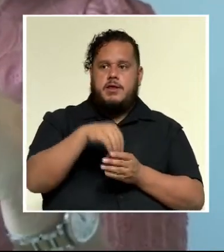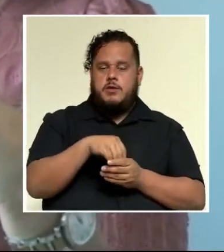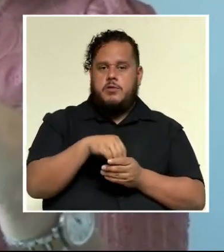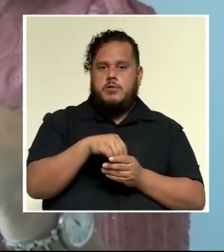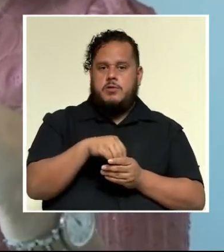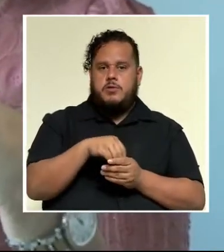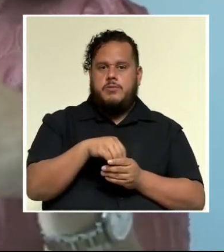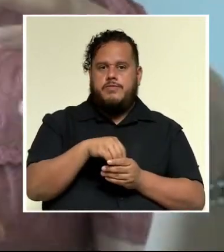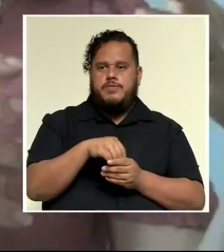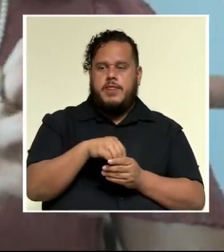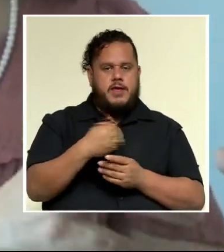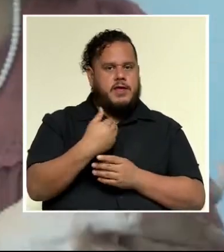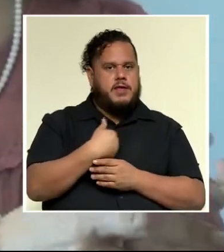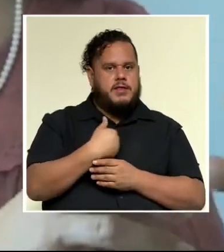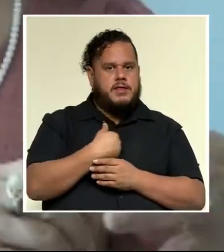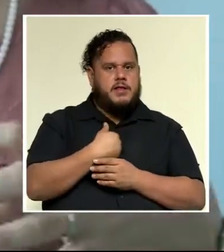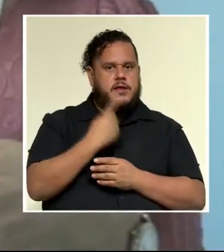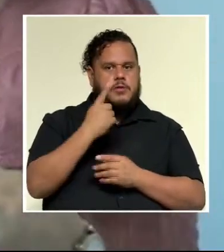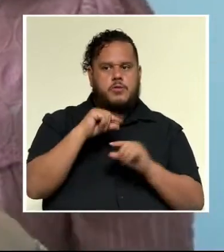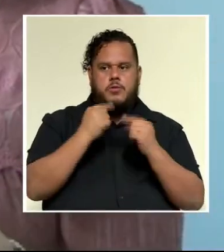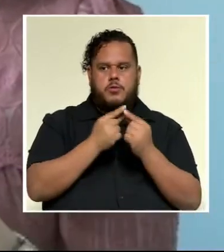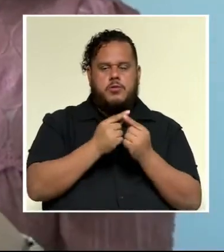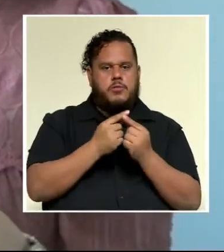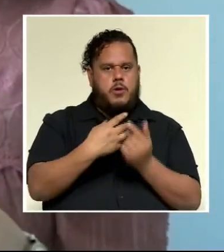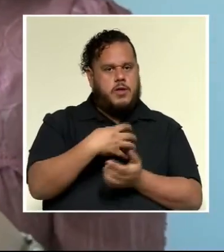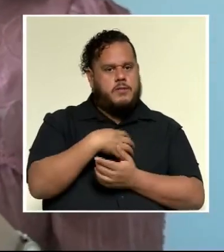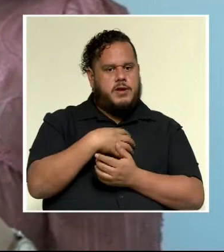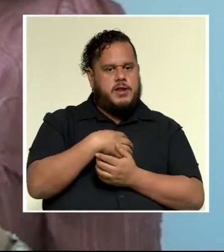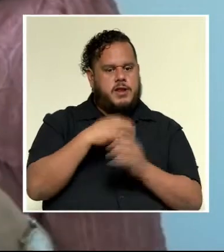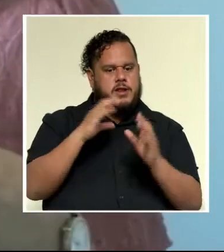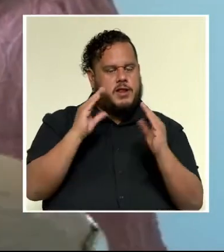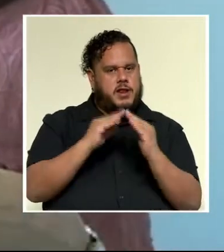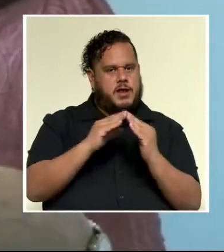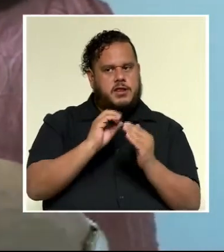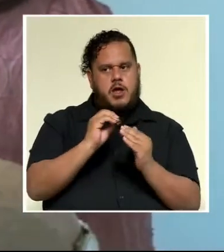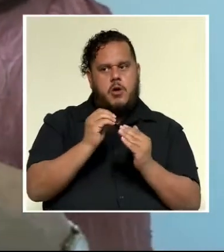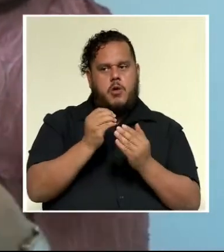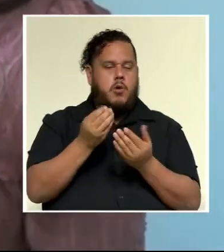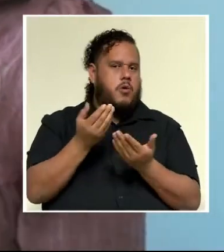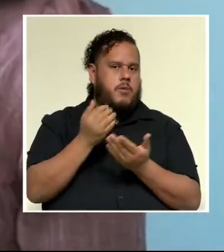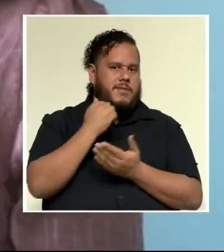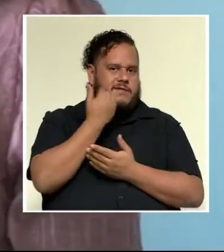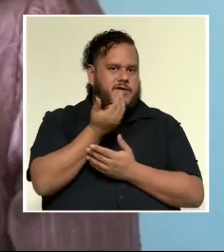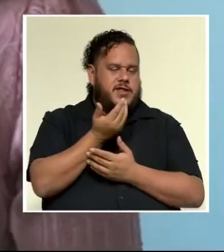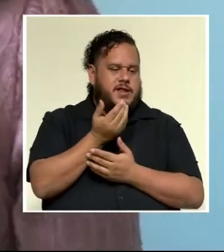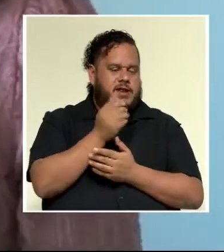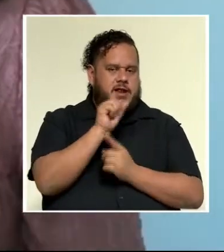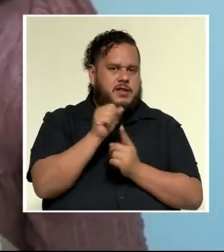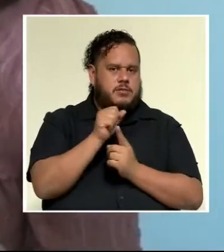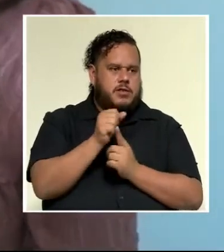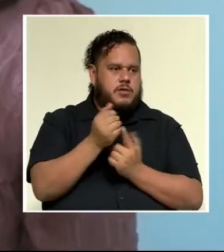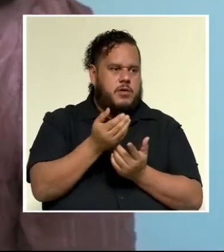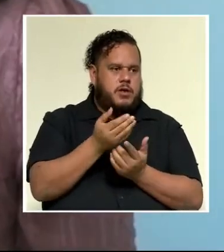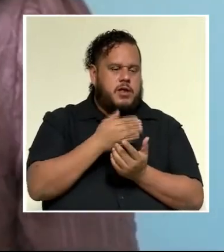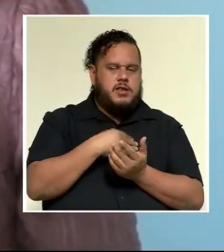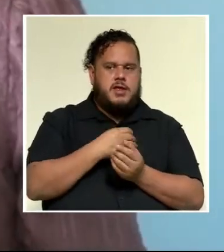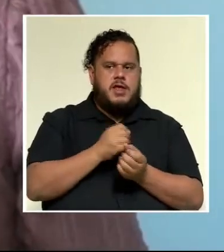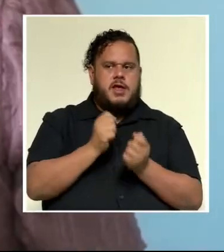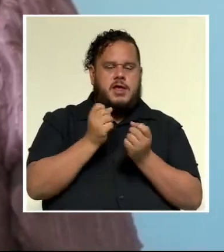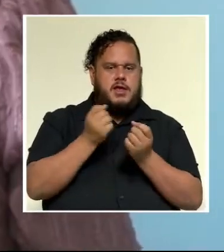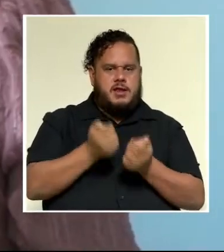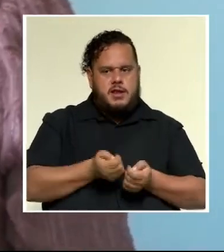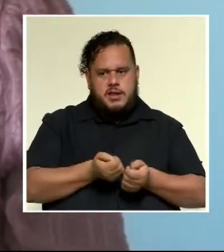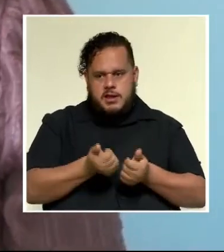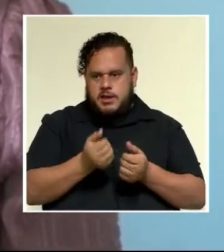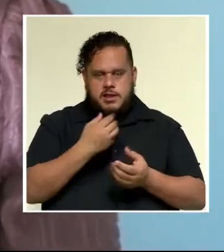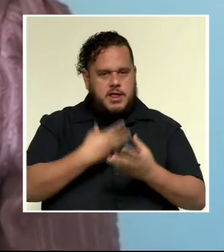el tener un grupo de pertenencia en calle, o simplemente el hecho de que les quita el hambre, les quita el sueño,